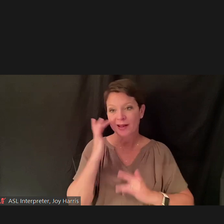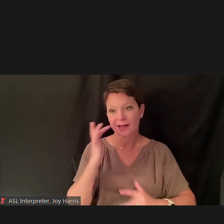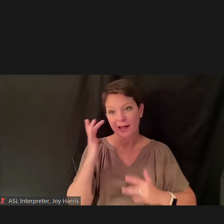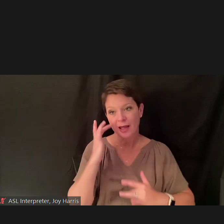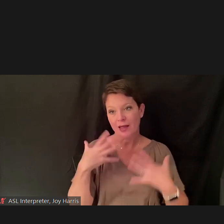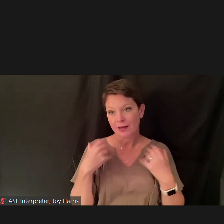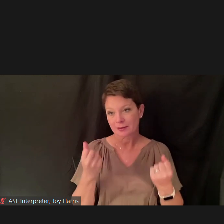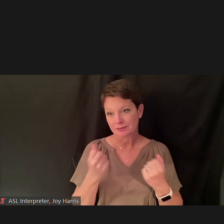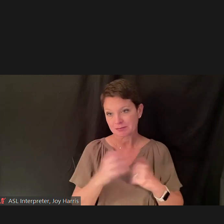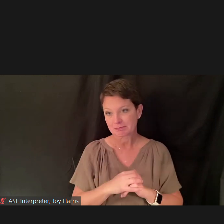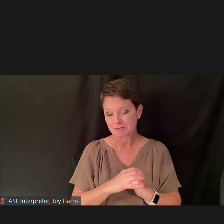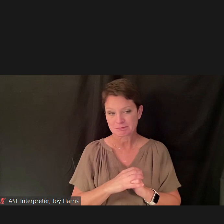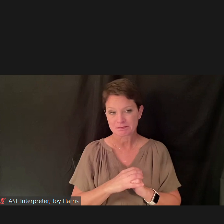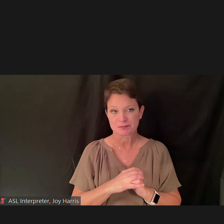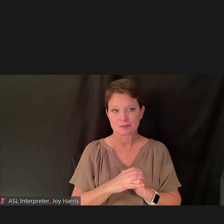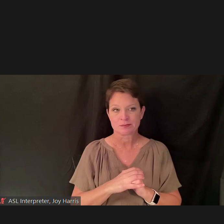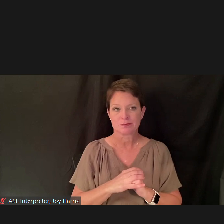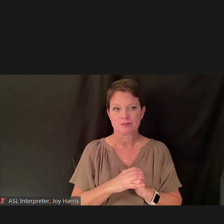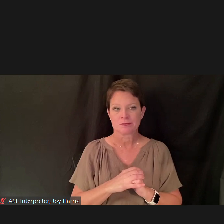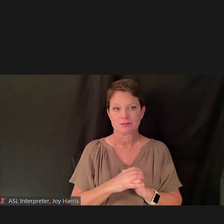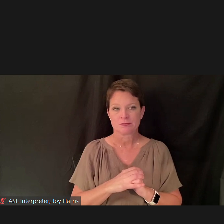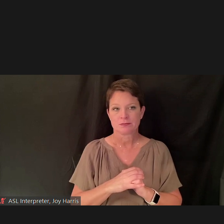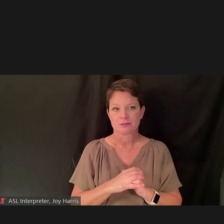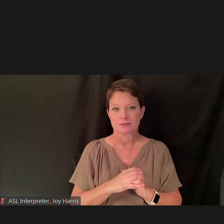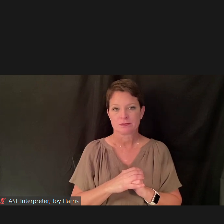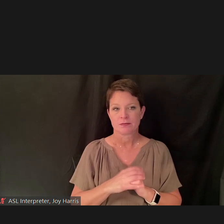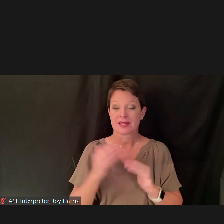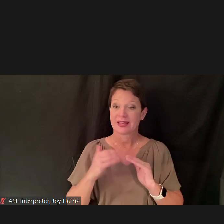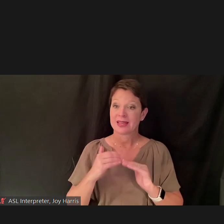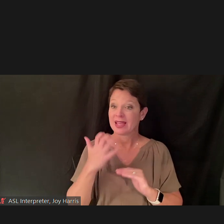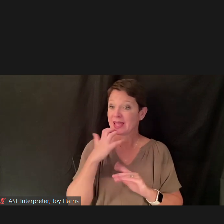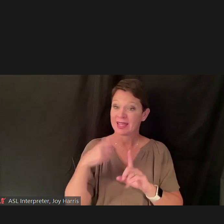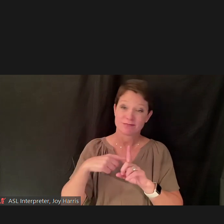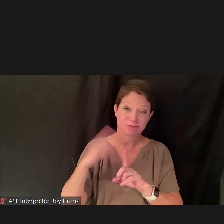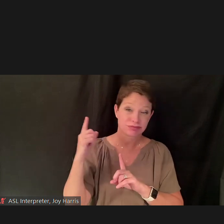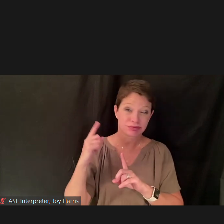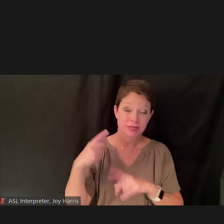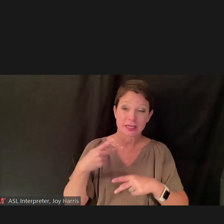Ahora vamos a hablar del calor y condiciones de salud crónicas.